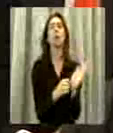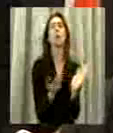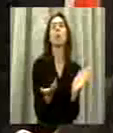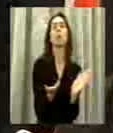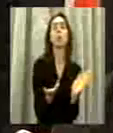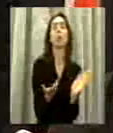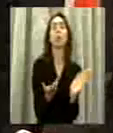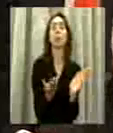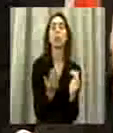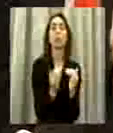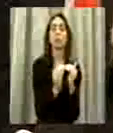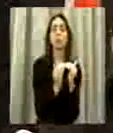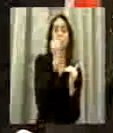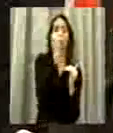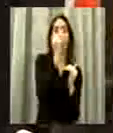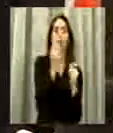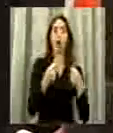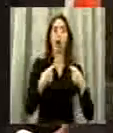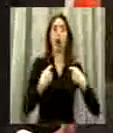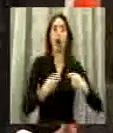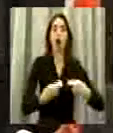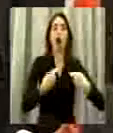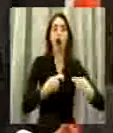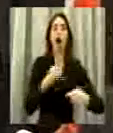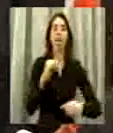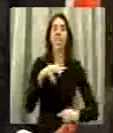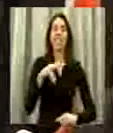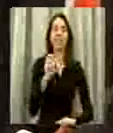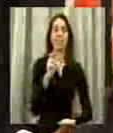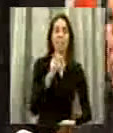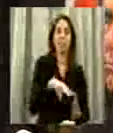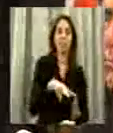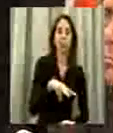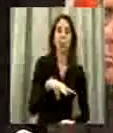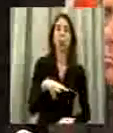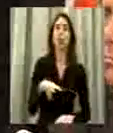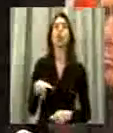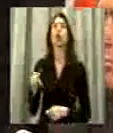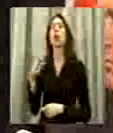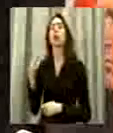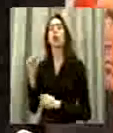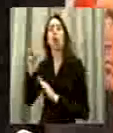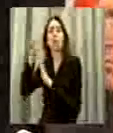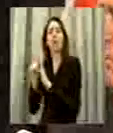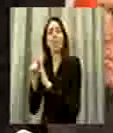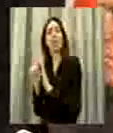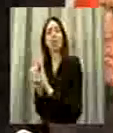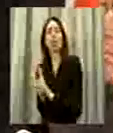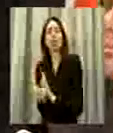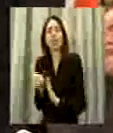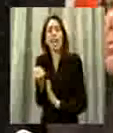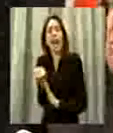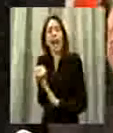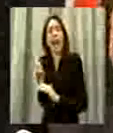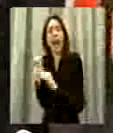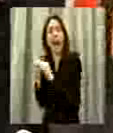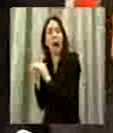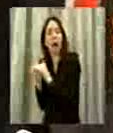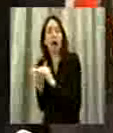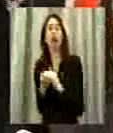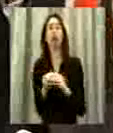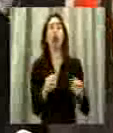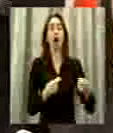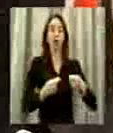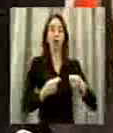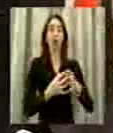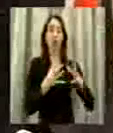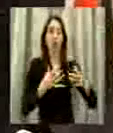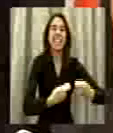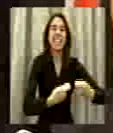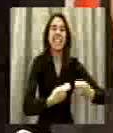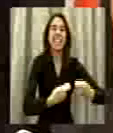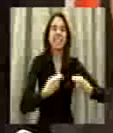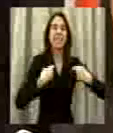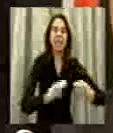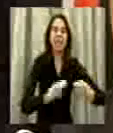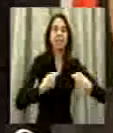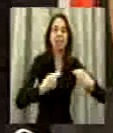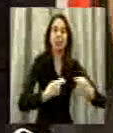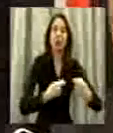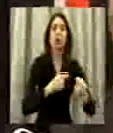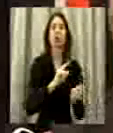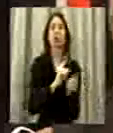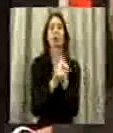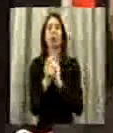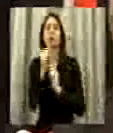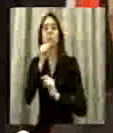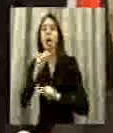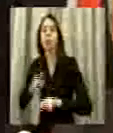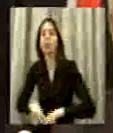a un aumento en la inversión que a una disminución del ahorro. Entonces, es una economía que está aumentando su inversión y eso va a generar un